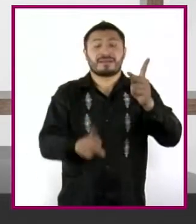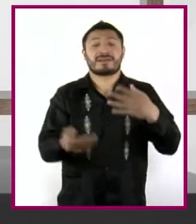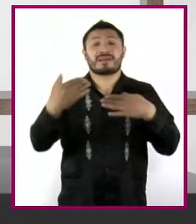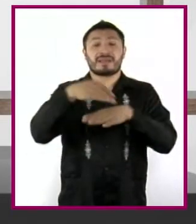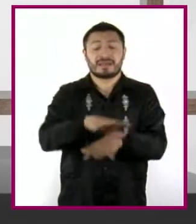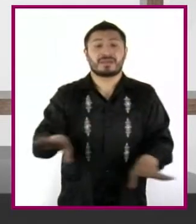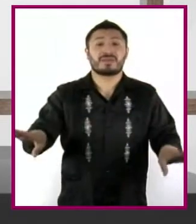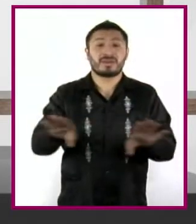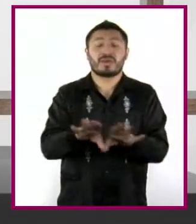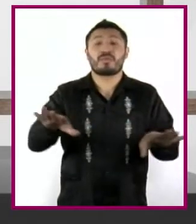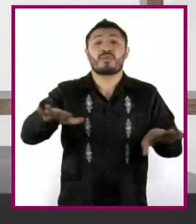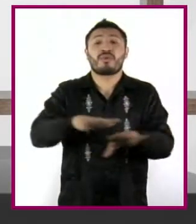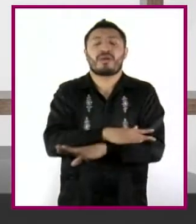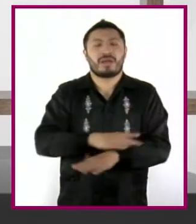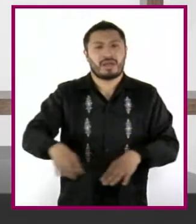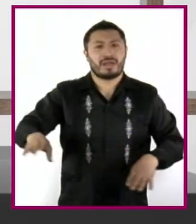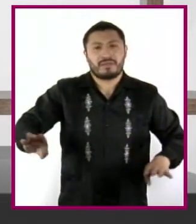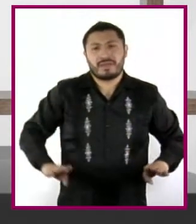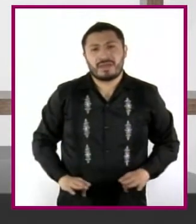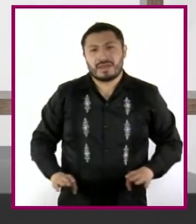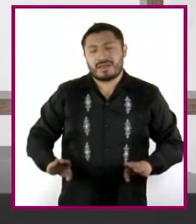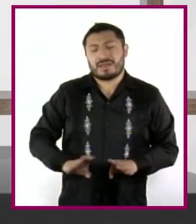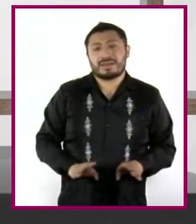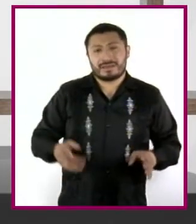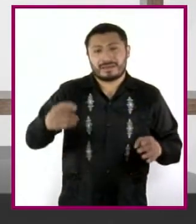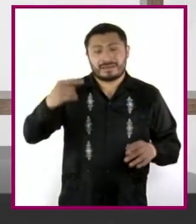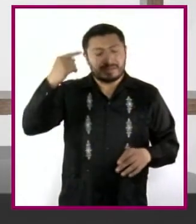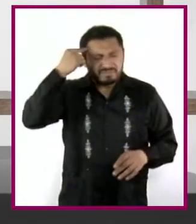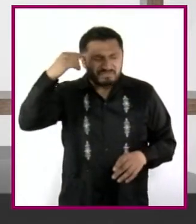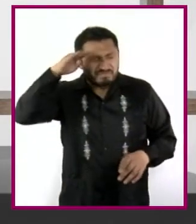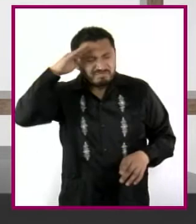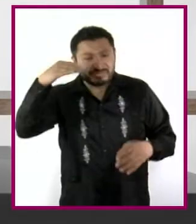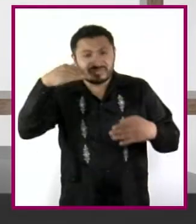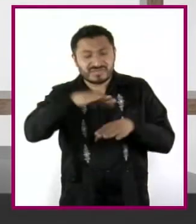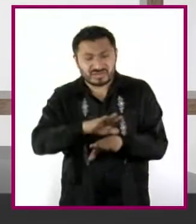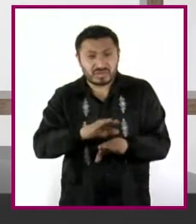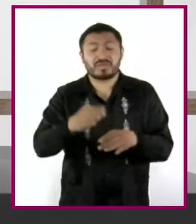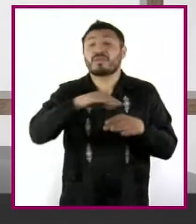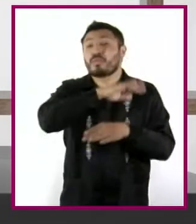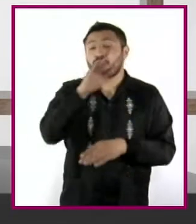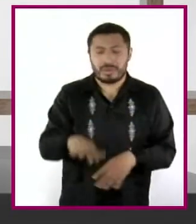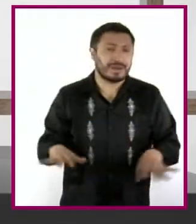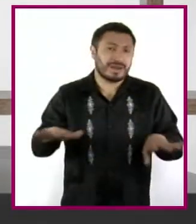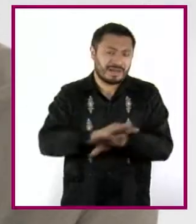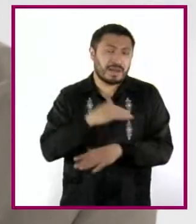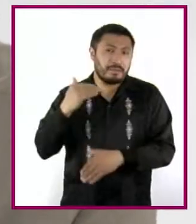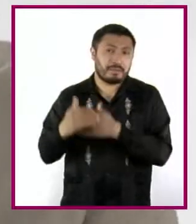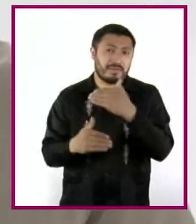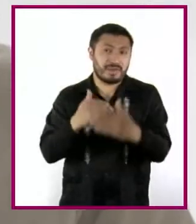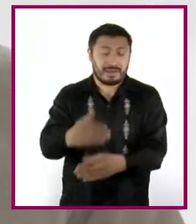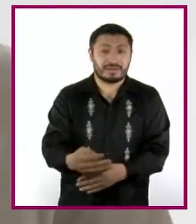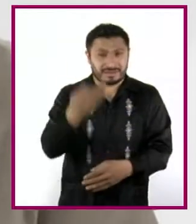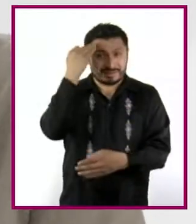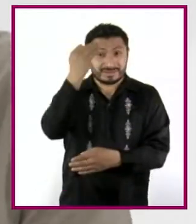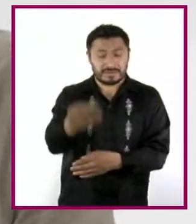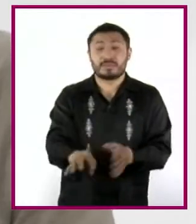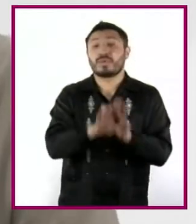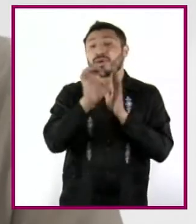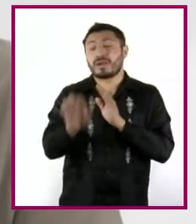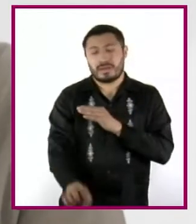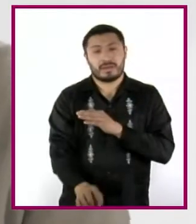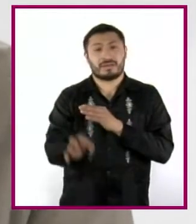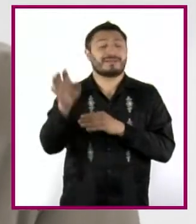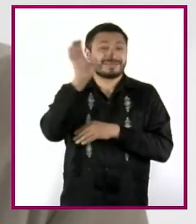y evolucionado nuestra actitud ante la muerte, la cual ha sufrido cambios súper interesantes con el paso del tiempo. Por ejemplo, ¿no te